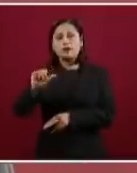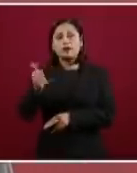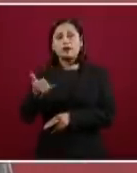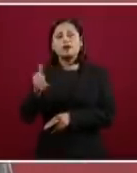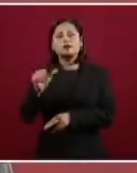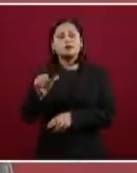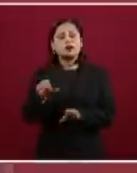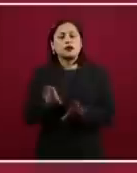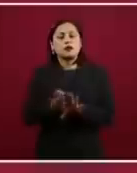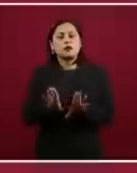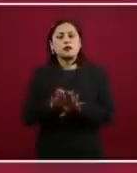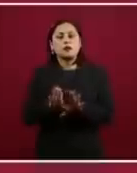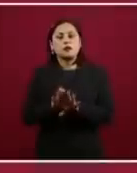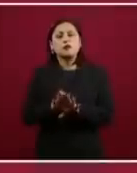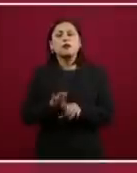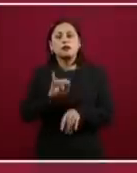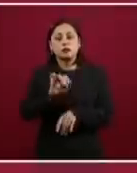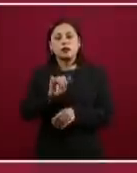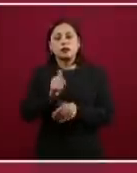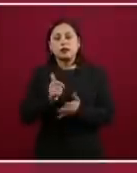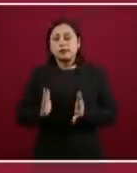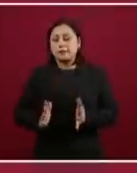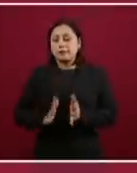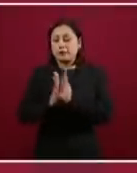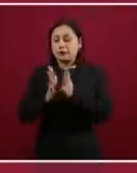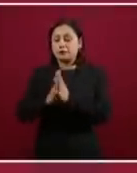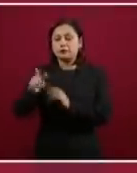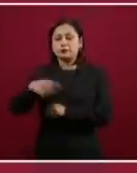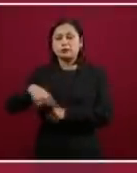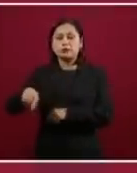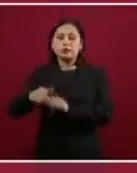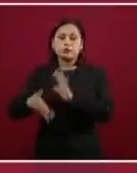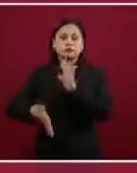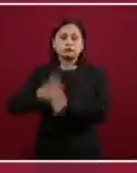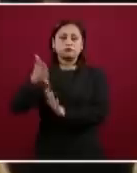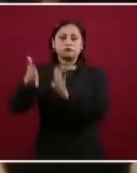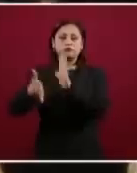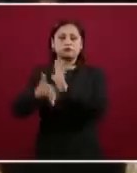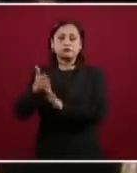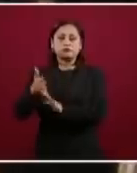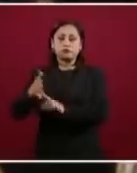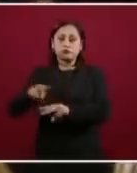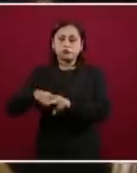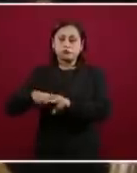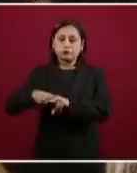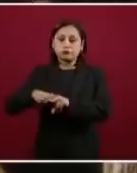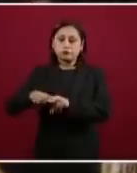participar en la construcción de las vías.